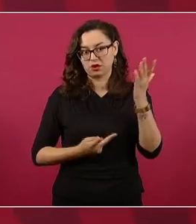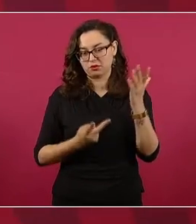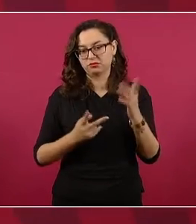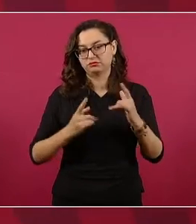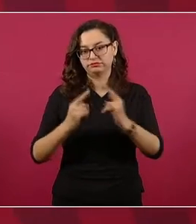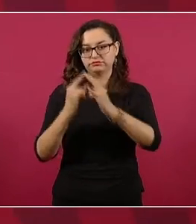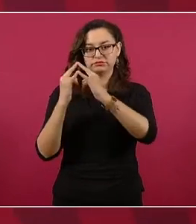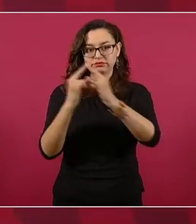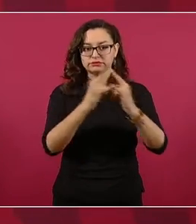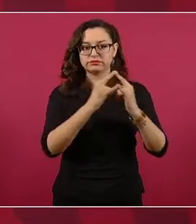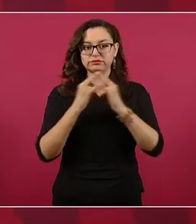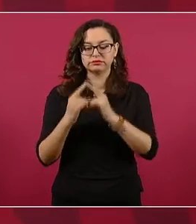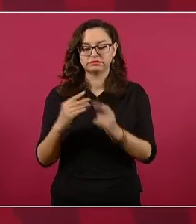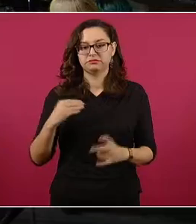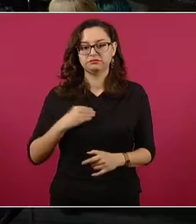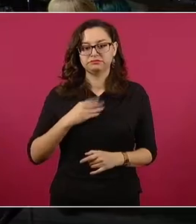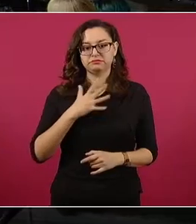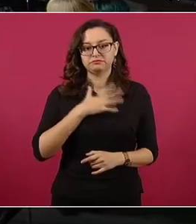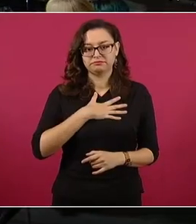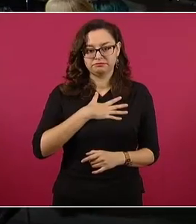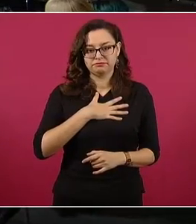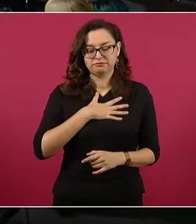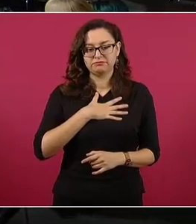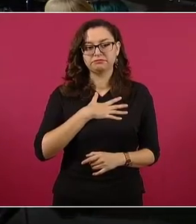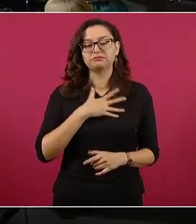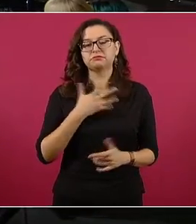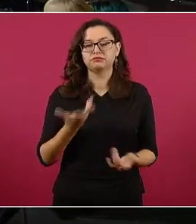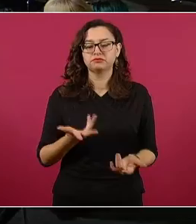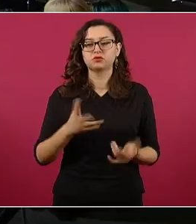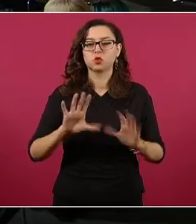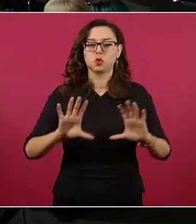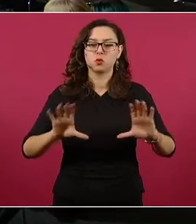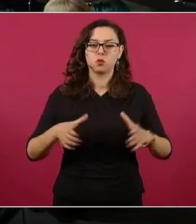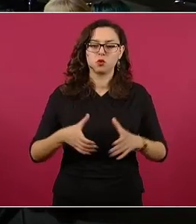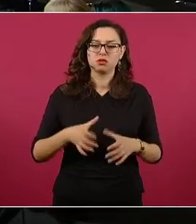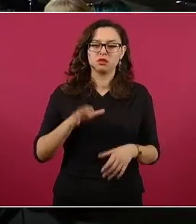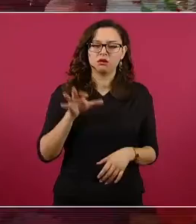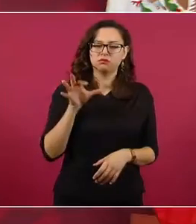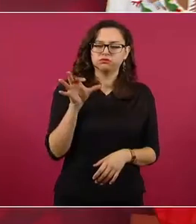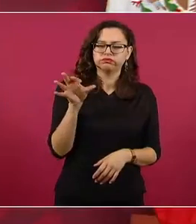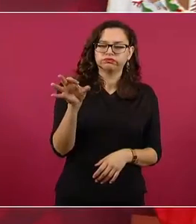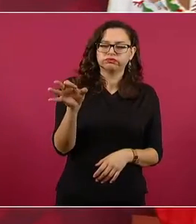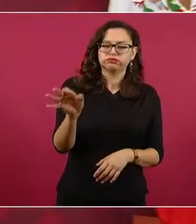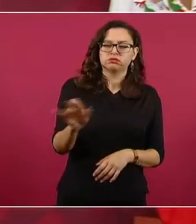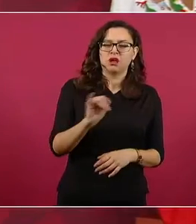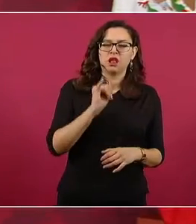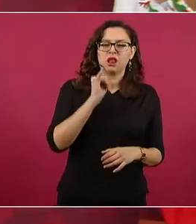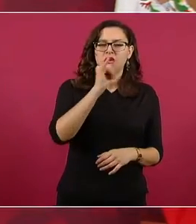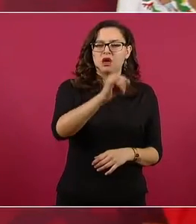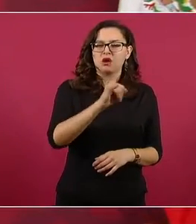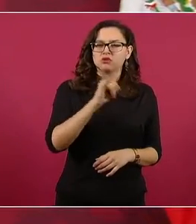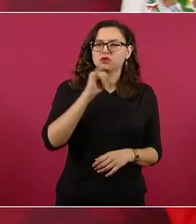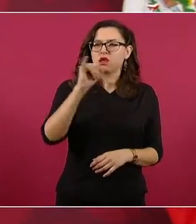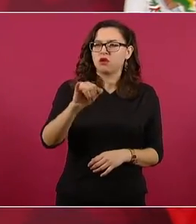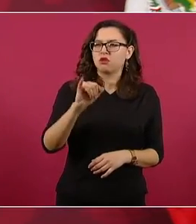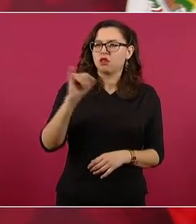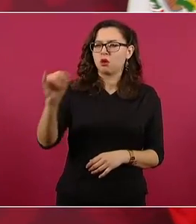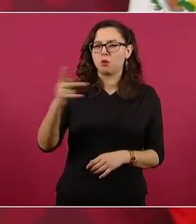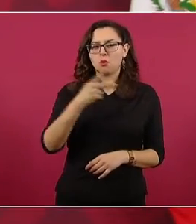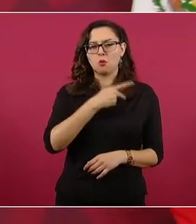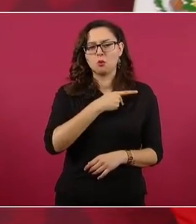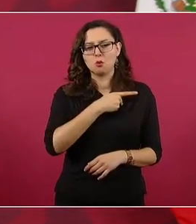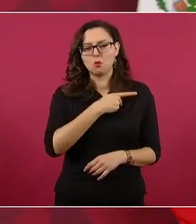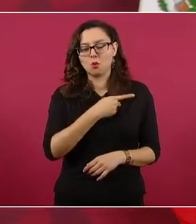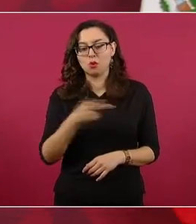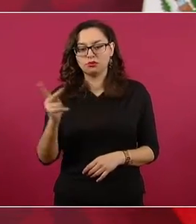Bienestar, y se va a las comunidades más pobres de México a entregar